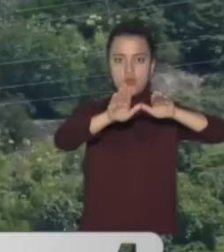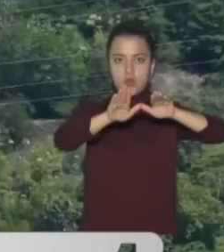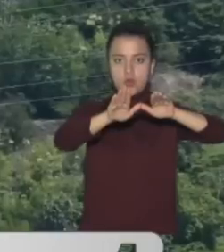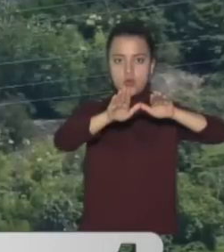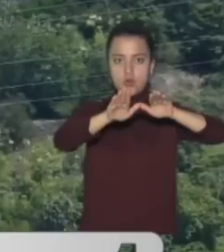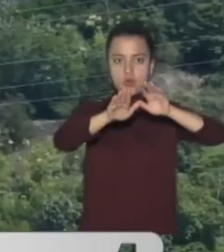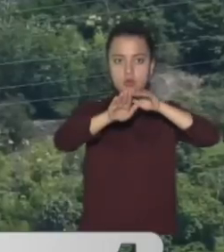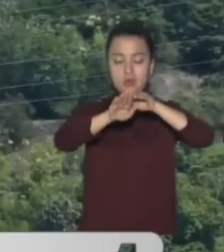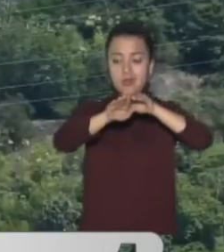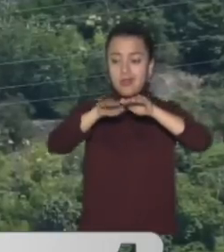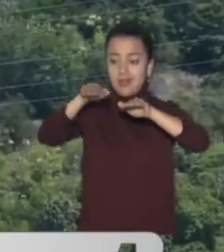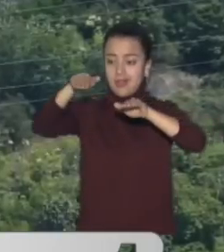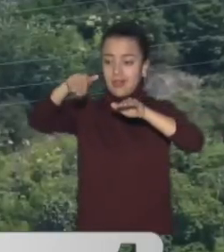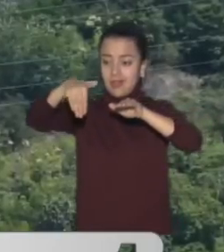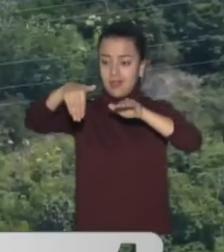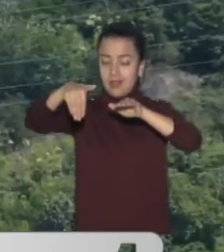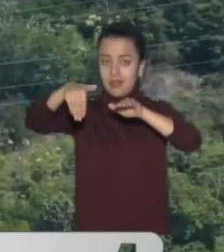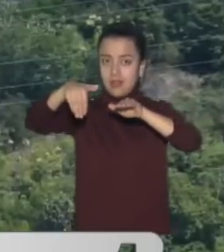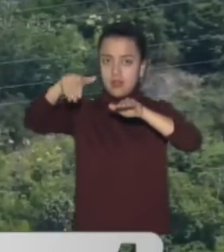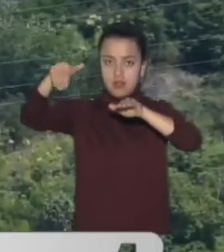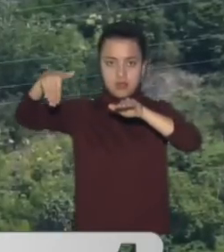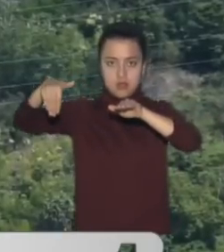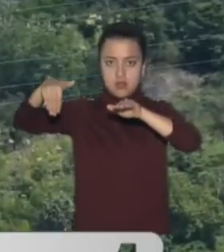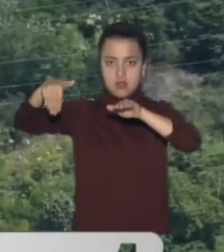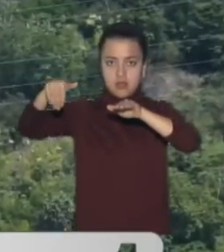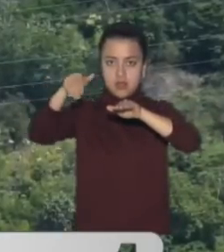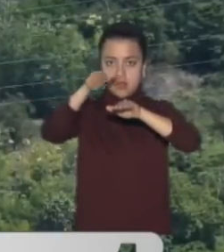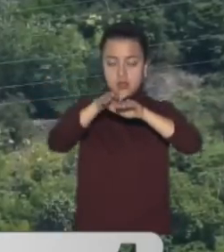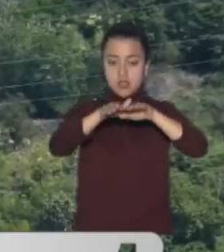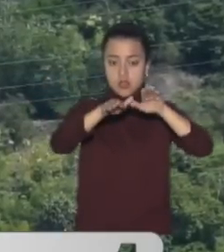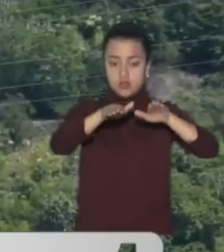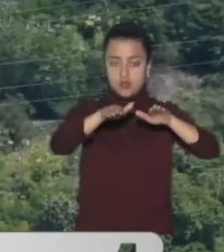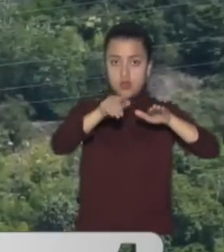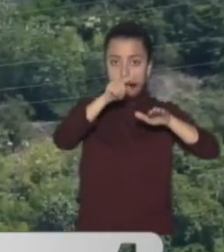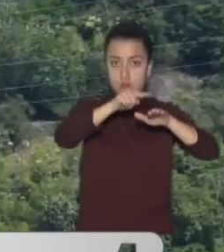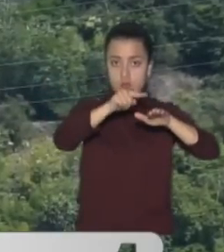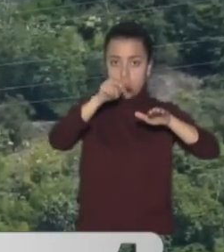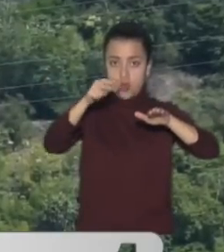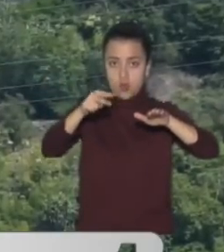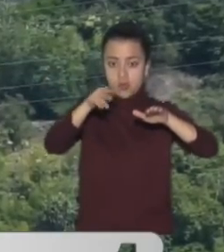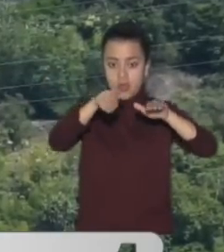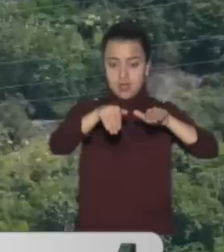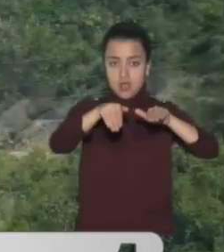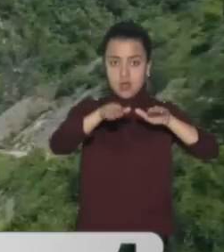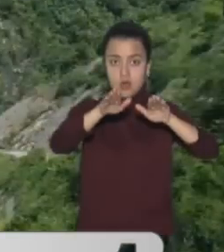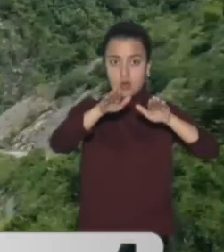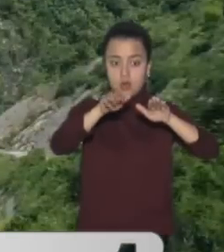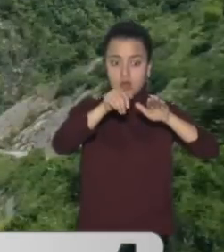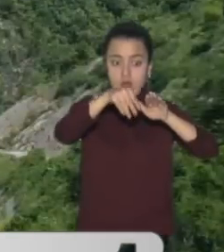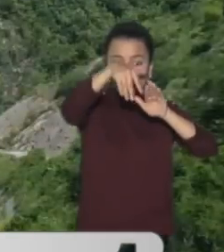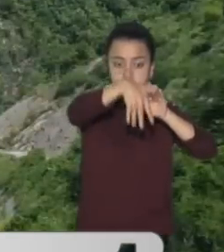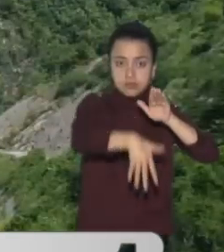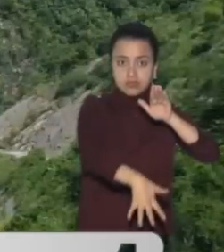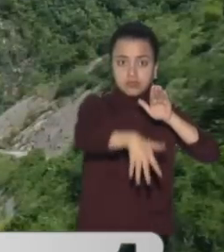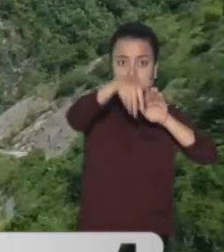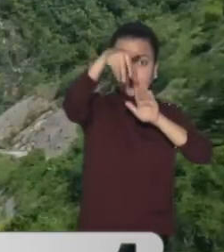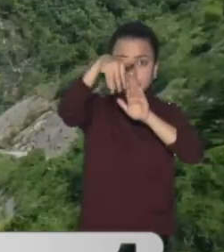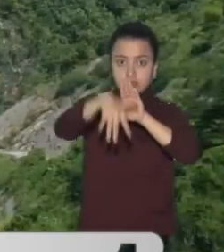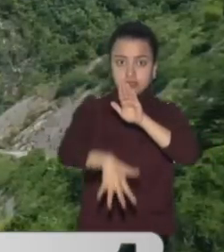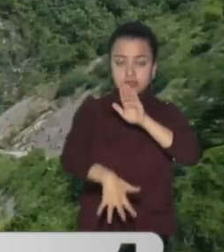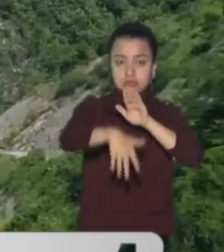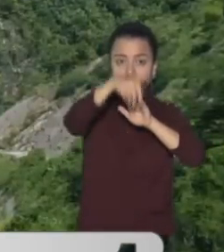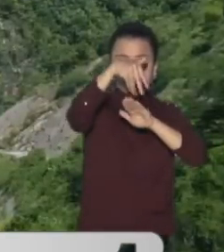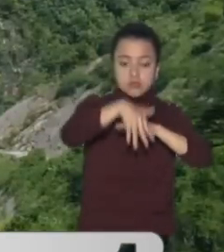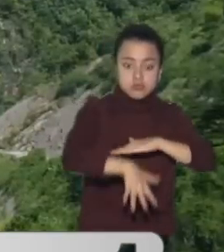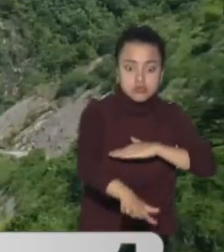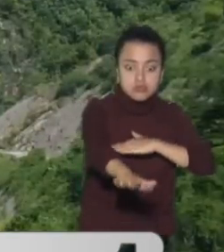320 metros sobre el nivel del mar. Hacemos un llamado a todos los municipios aguas abajo que tienen jurisdicción sobre el río Sogamoso a activar sus